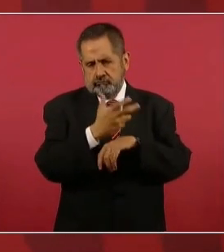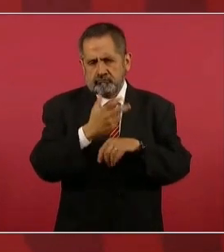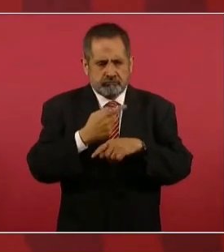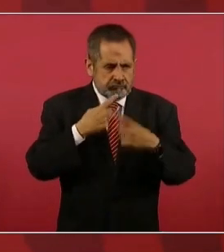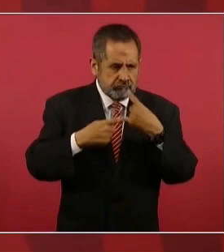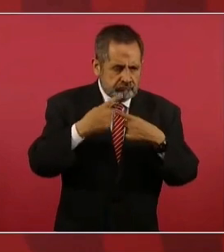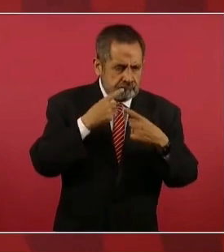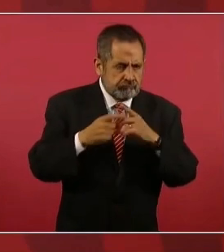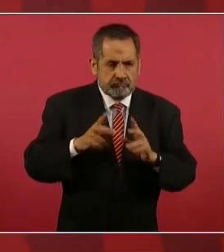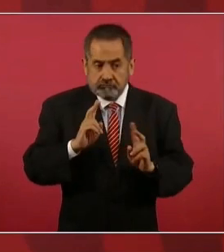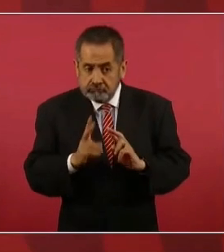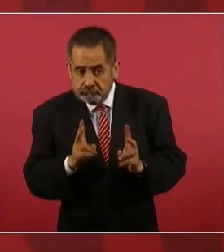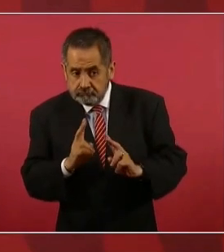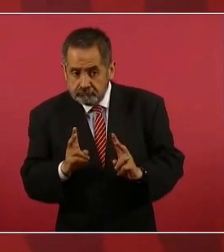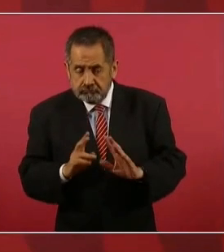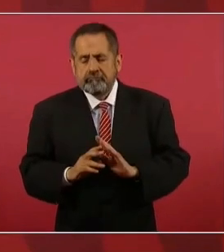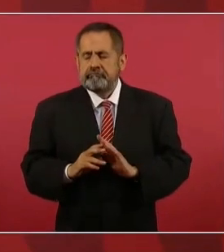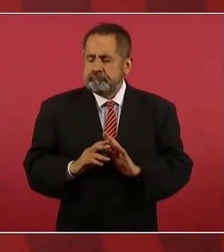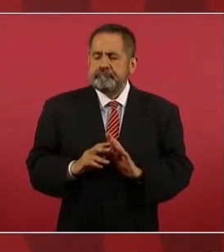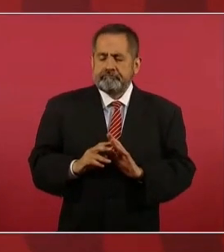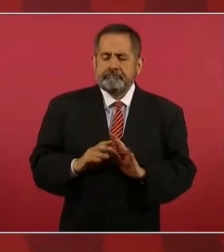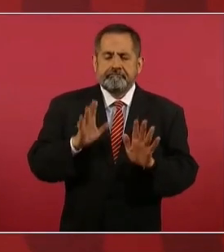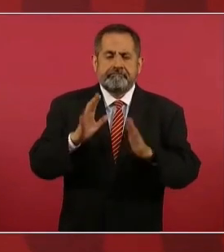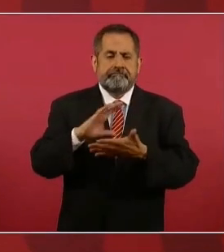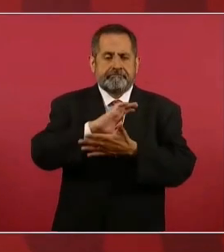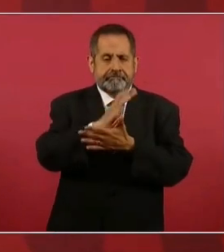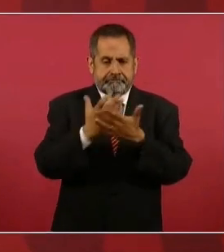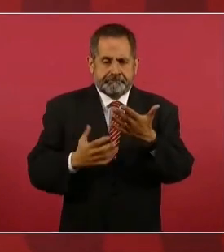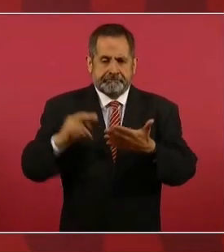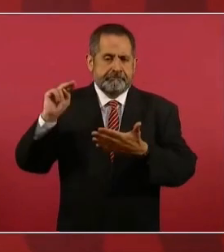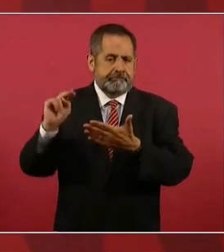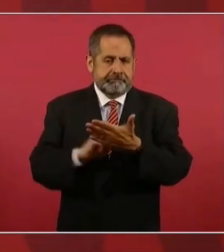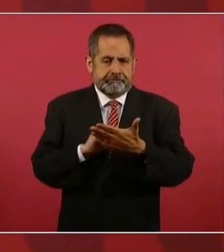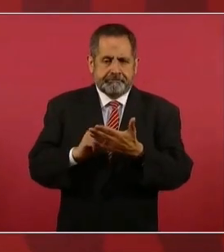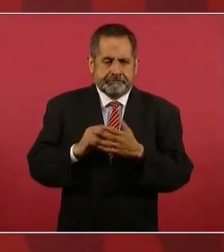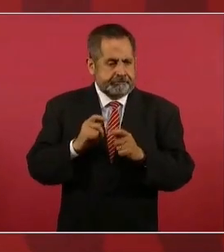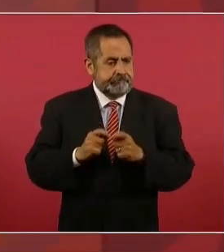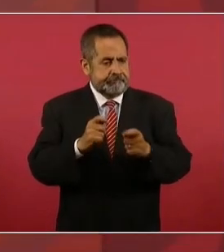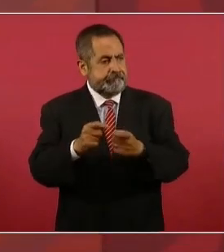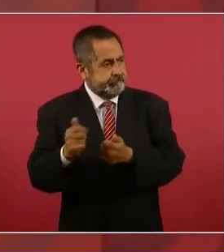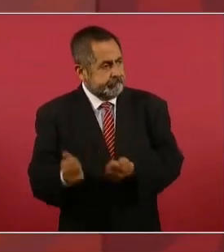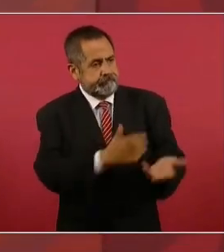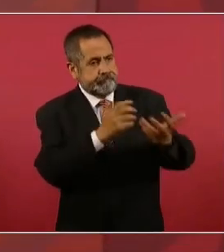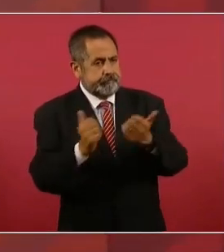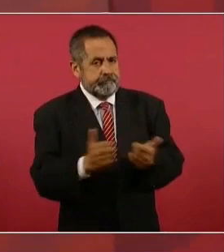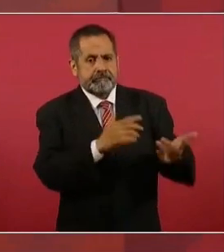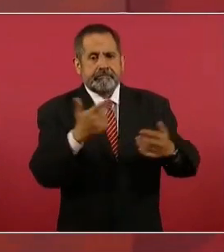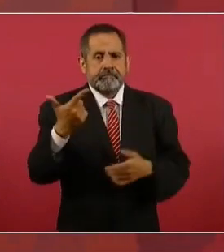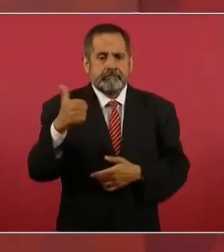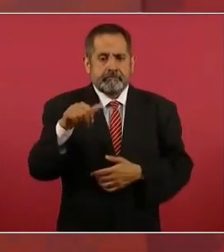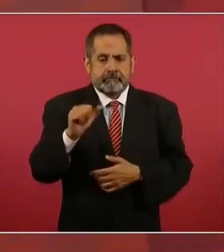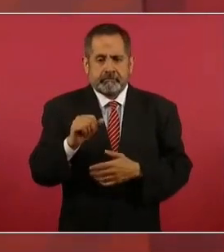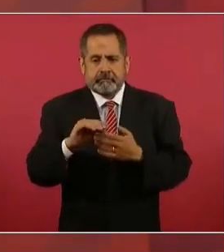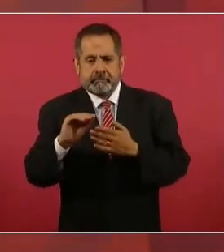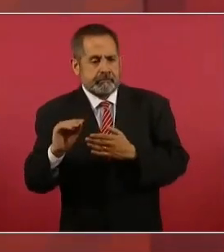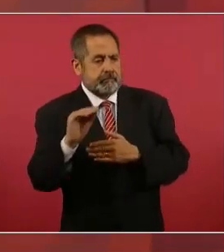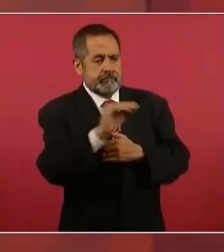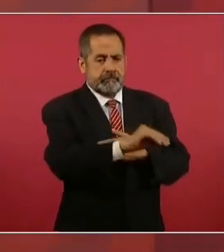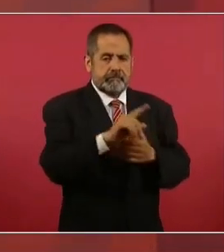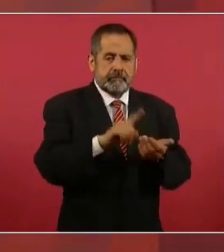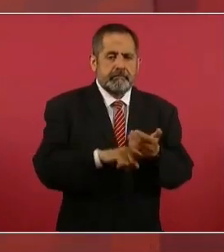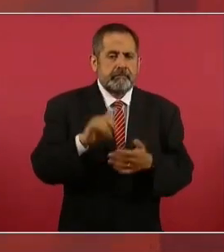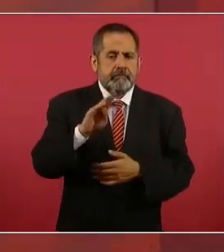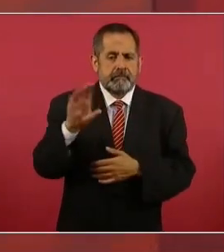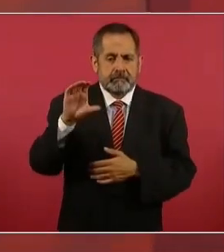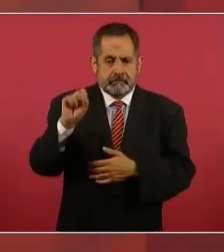y tenemos ya un contrato con ellos para que no falte el gas en Baja